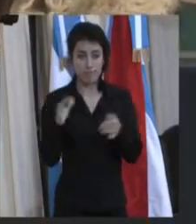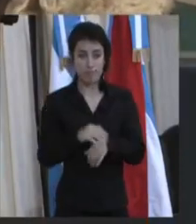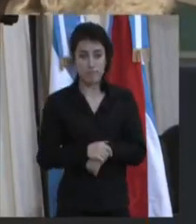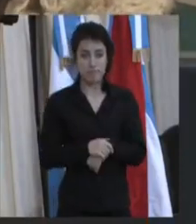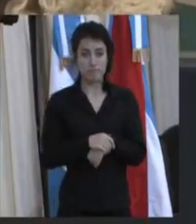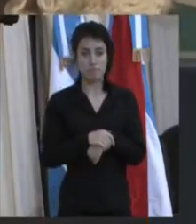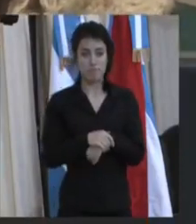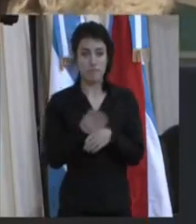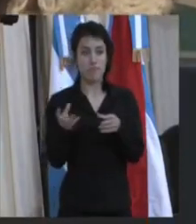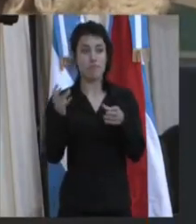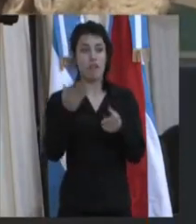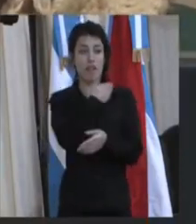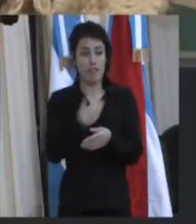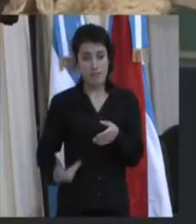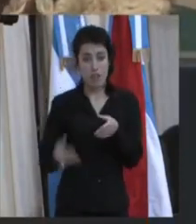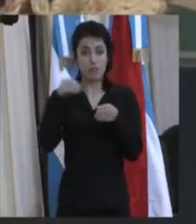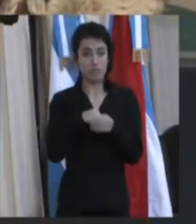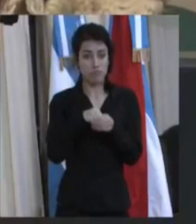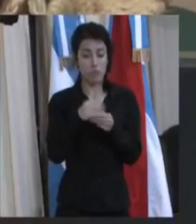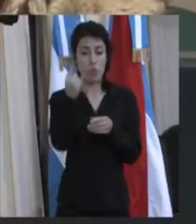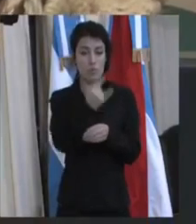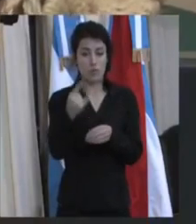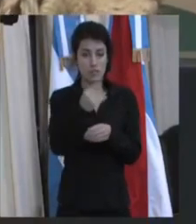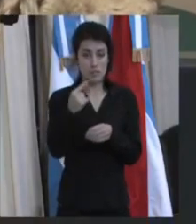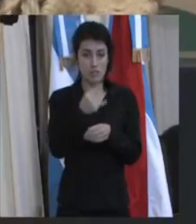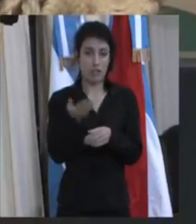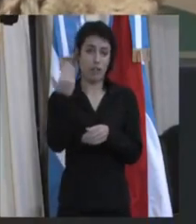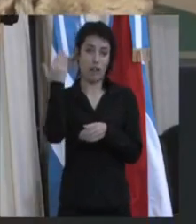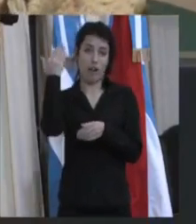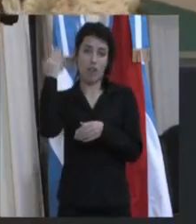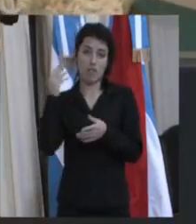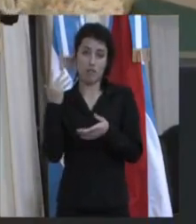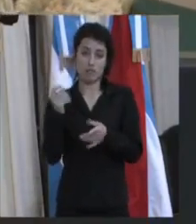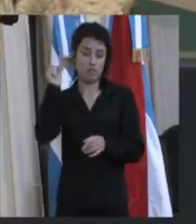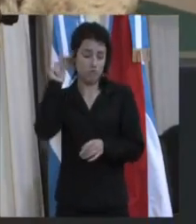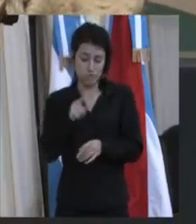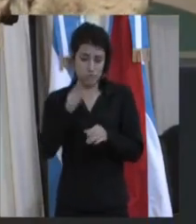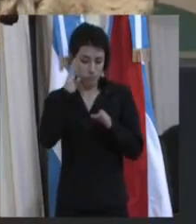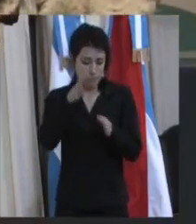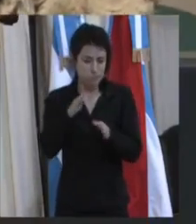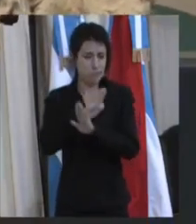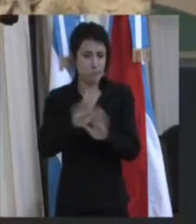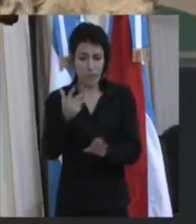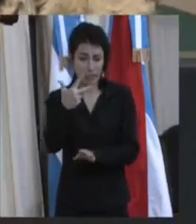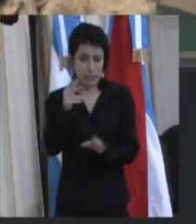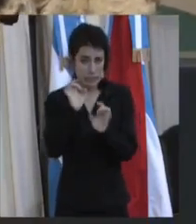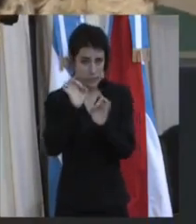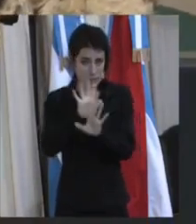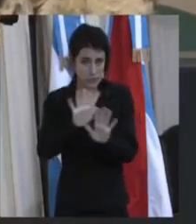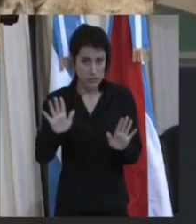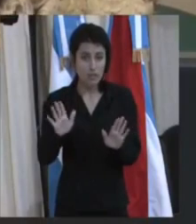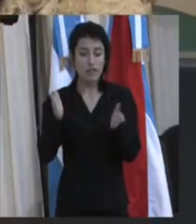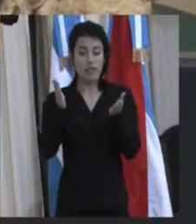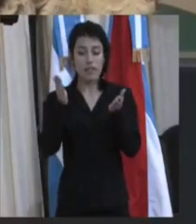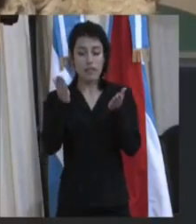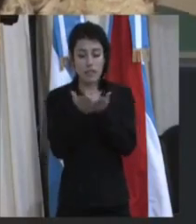que forma el Estado, en las universidades en ese entonces tenían esa función, sino que también los estudiantes tenemos que